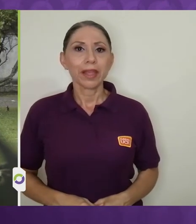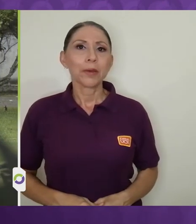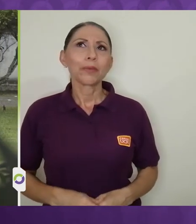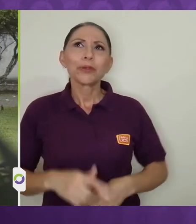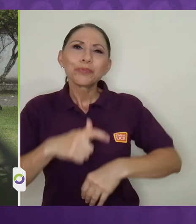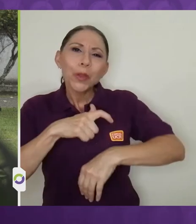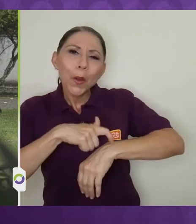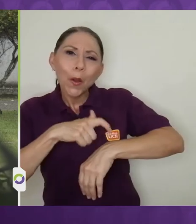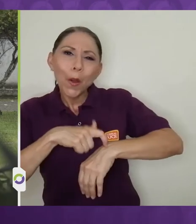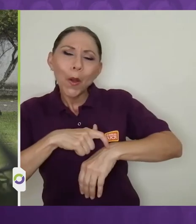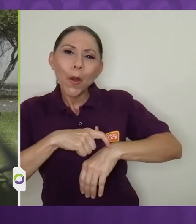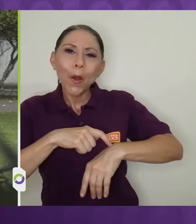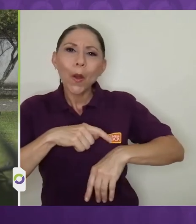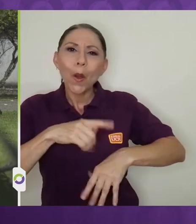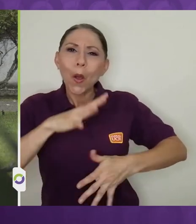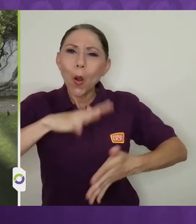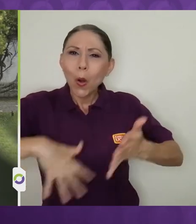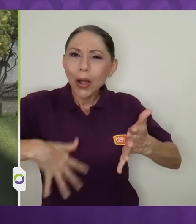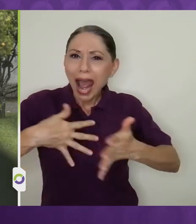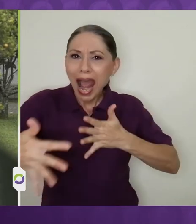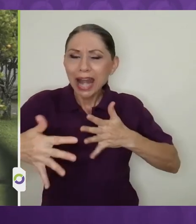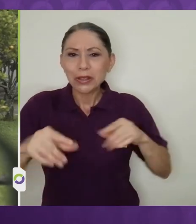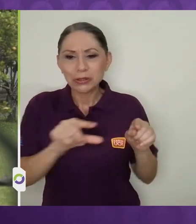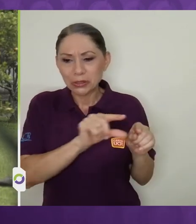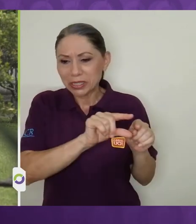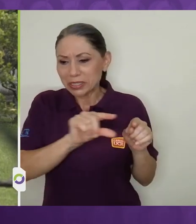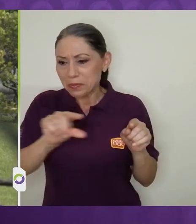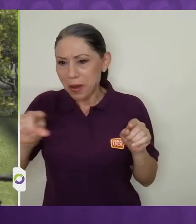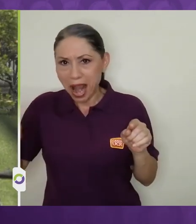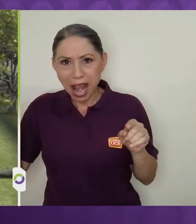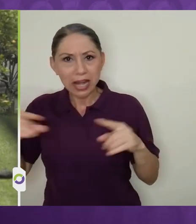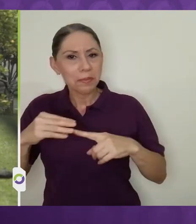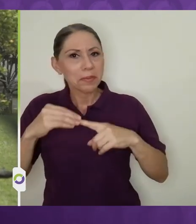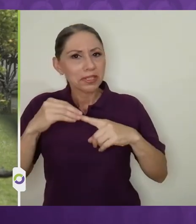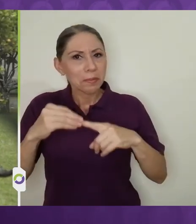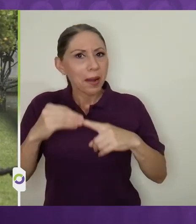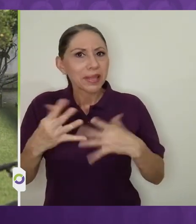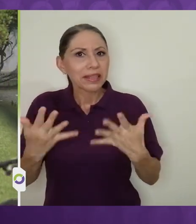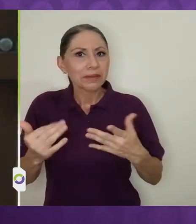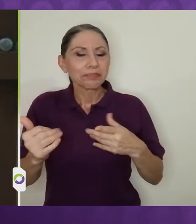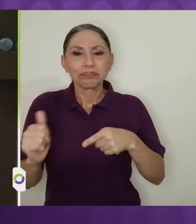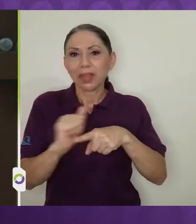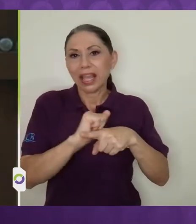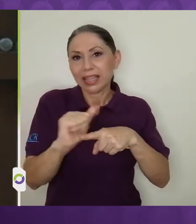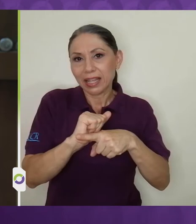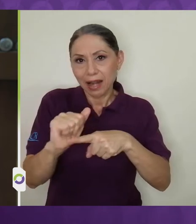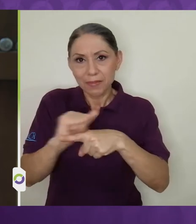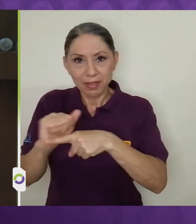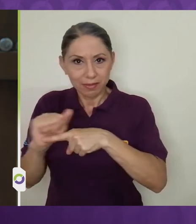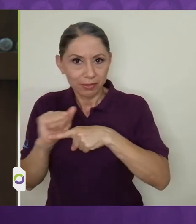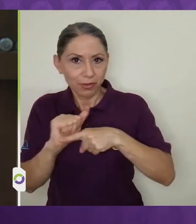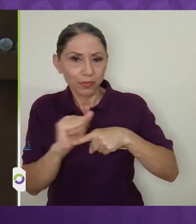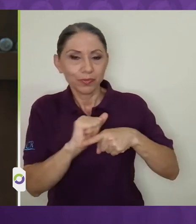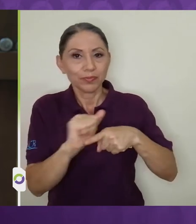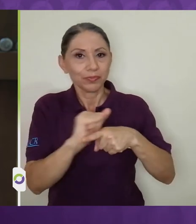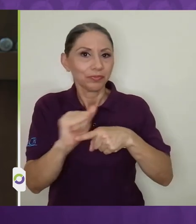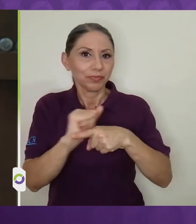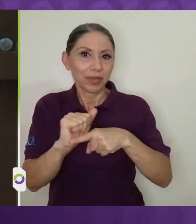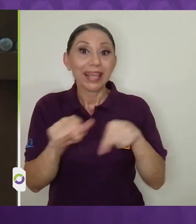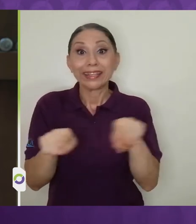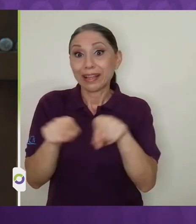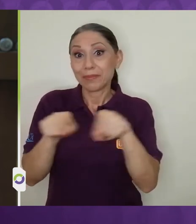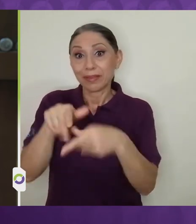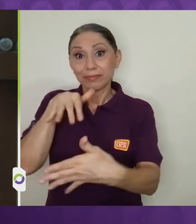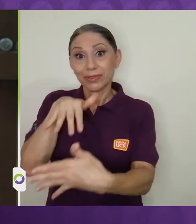Bueno, mis horarios entre semana se basan más que todo en entrenamiento e